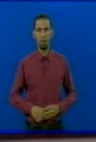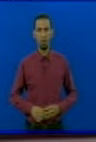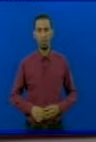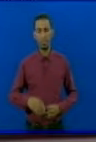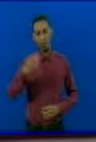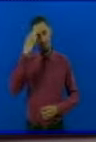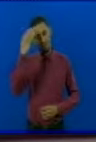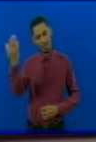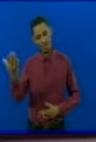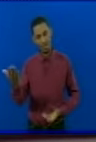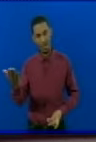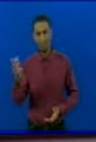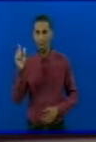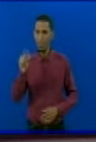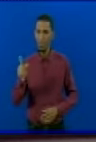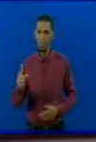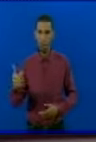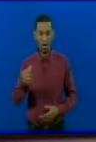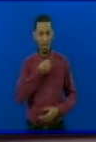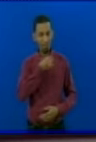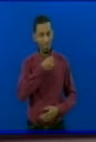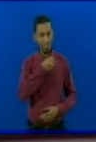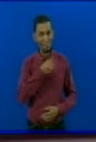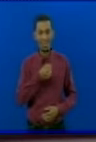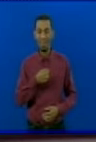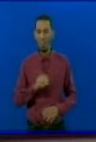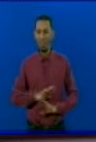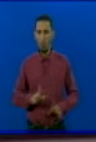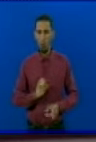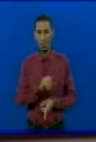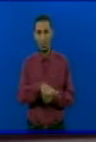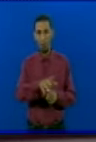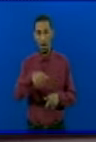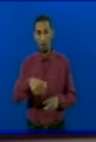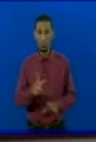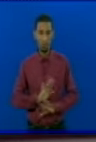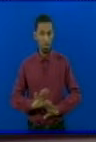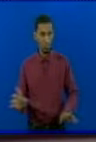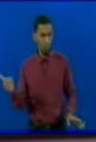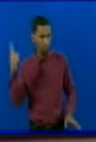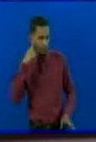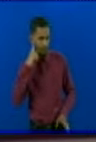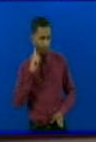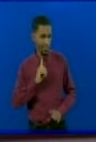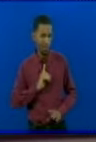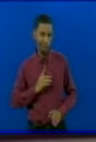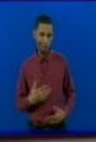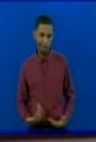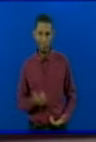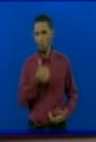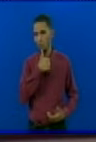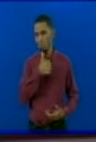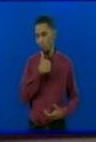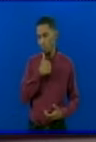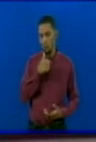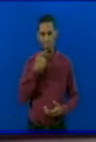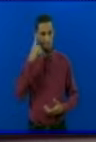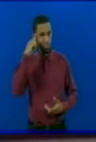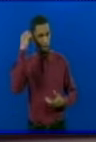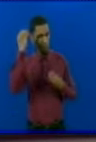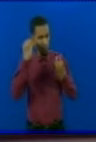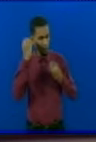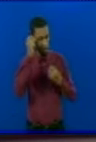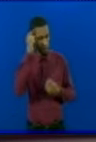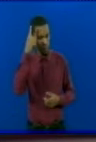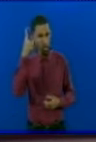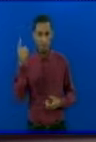Agradecemos los criterios a nuestra población y quiero ya entrar en materia porque ya escuchamos algunas sugerencias, primera secretaria, gobernador, directivo del gobierno en